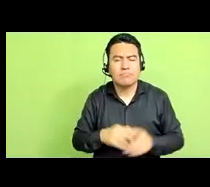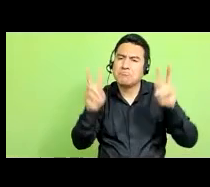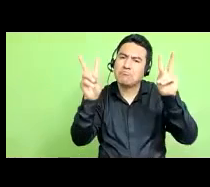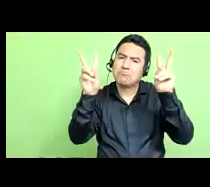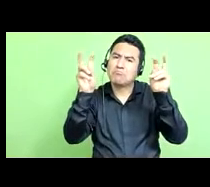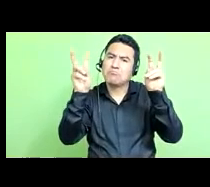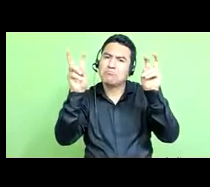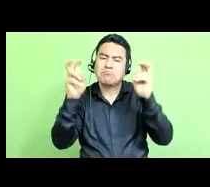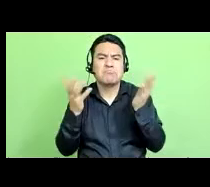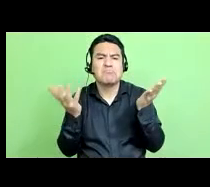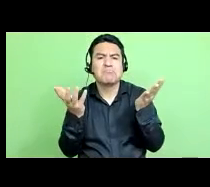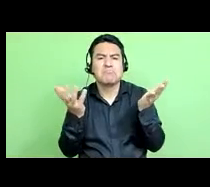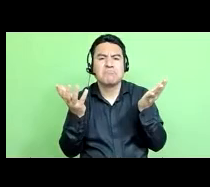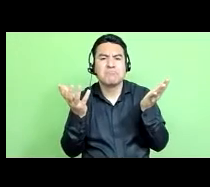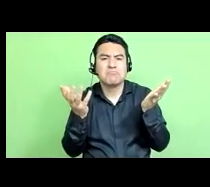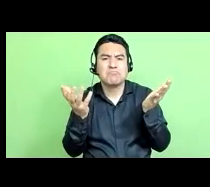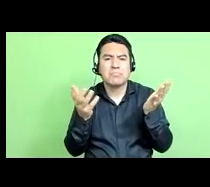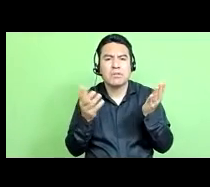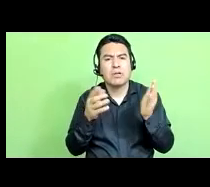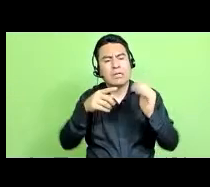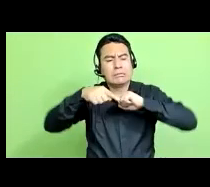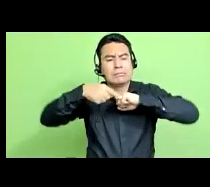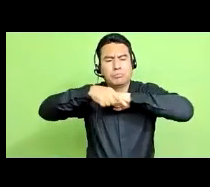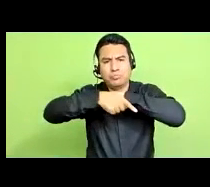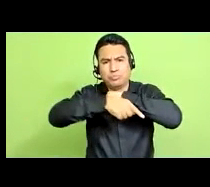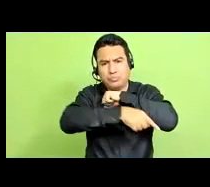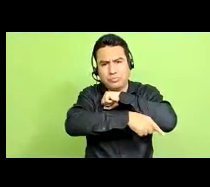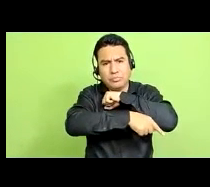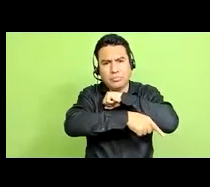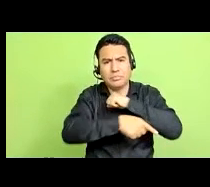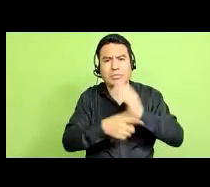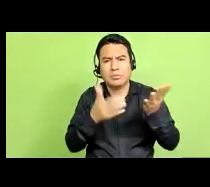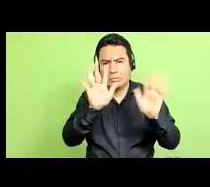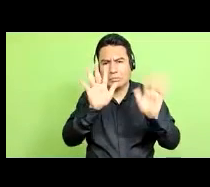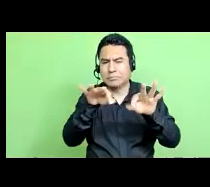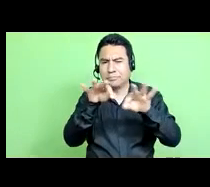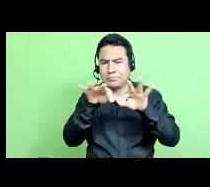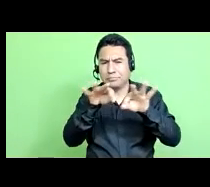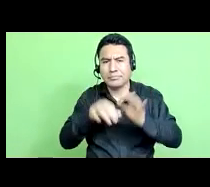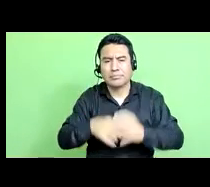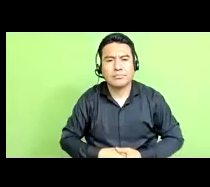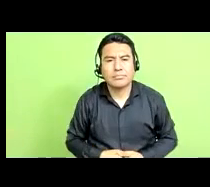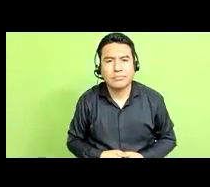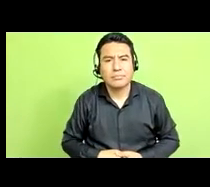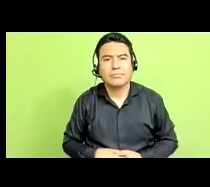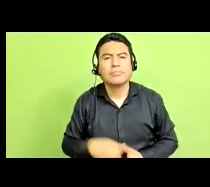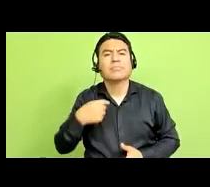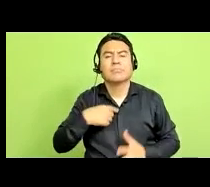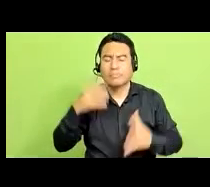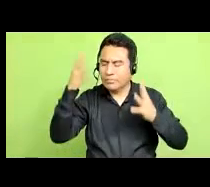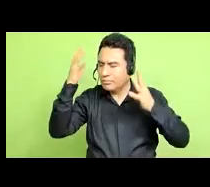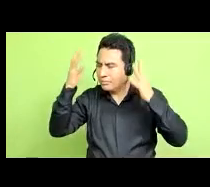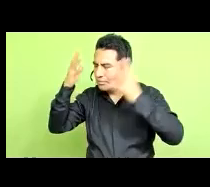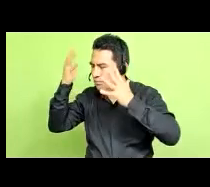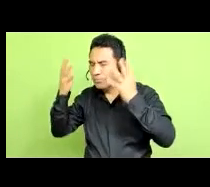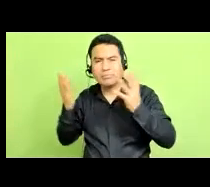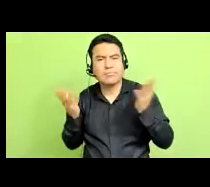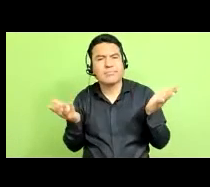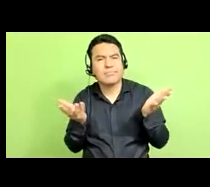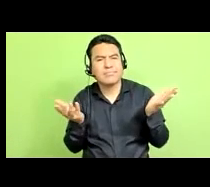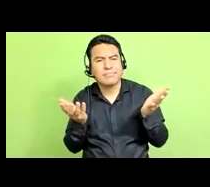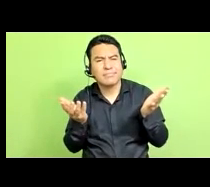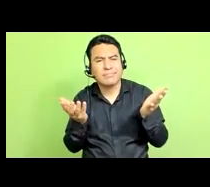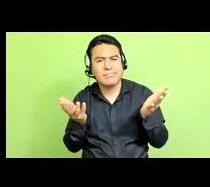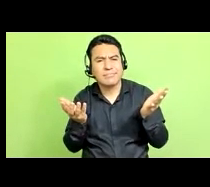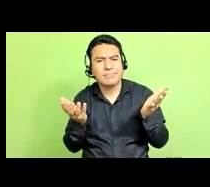que tendría que tocarse a fondo pero básicamente medir mi preocupación es que de todas